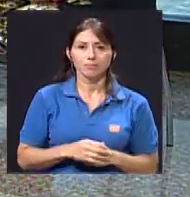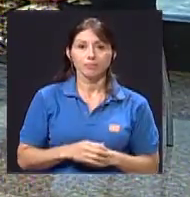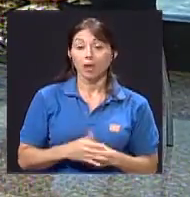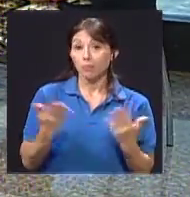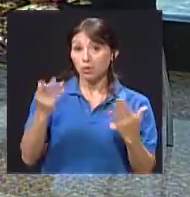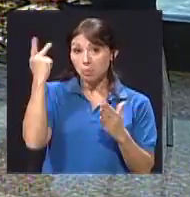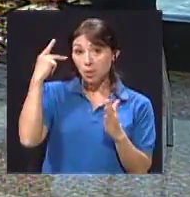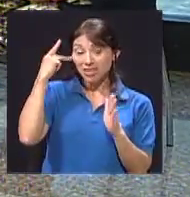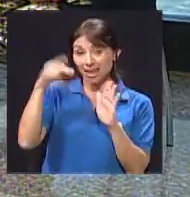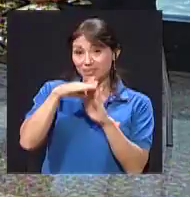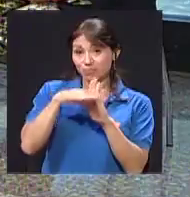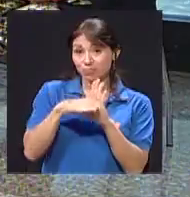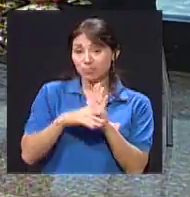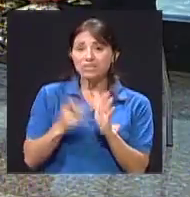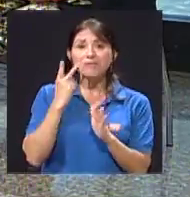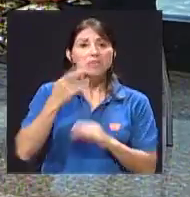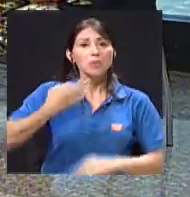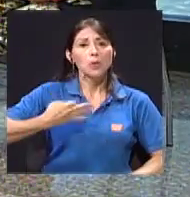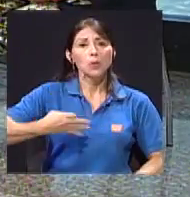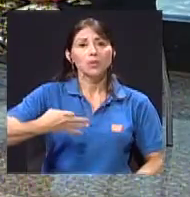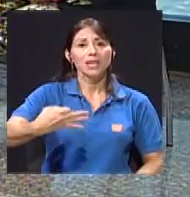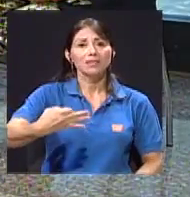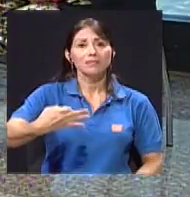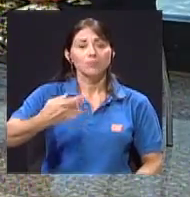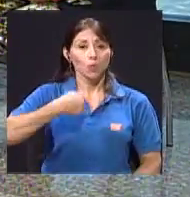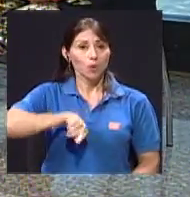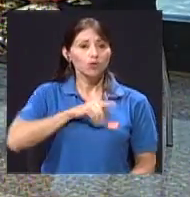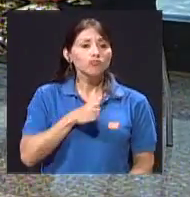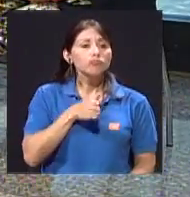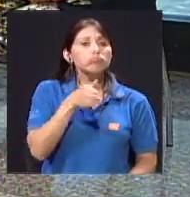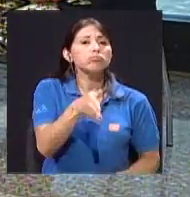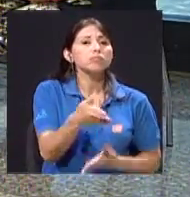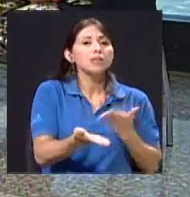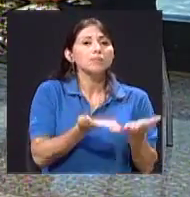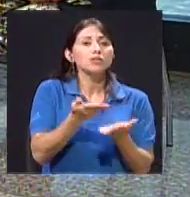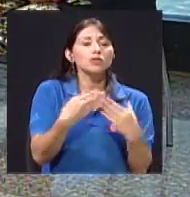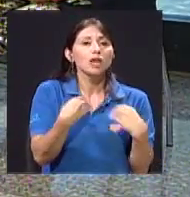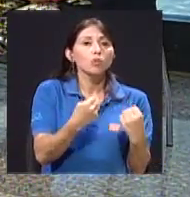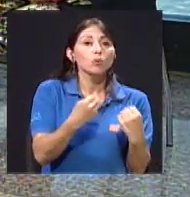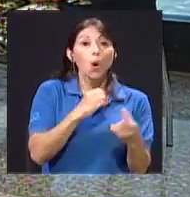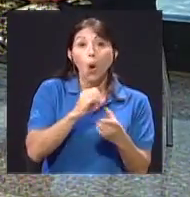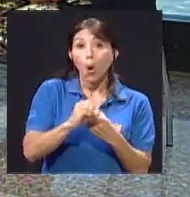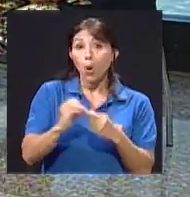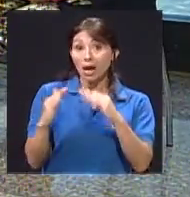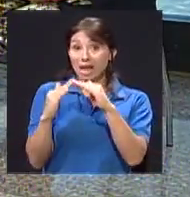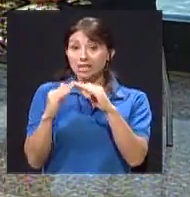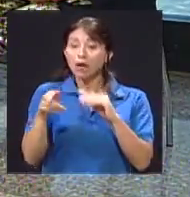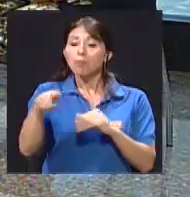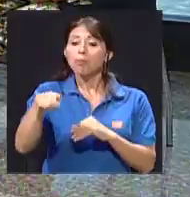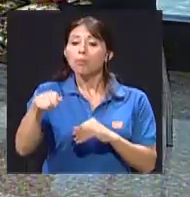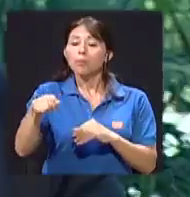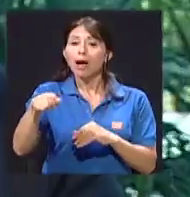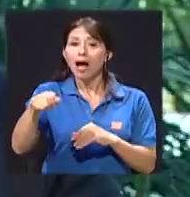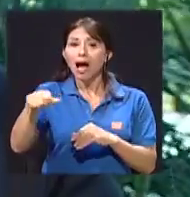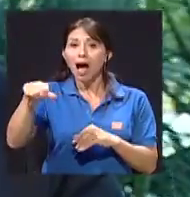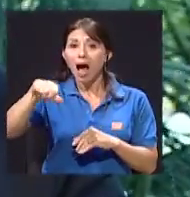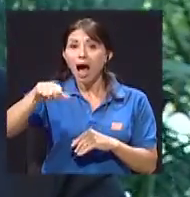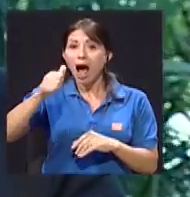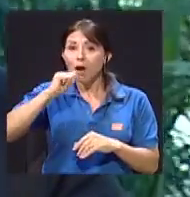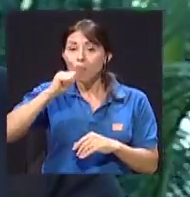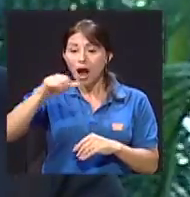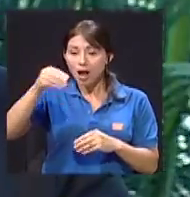Las políticas se ven todos los días, cuando vamos a los servicios de salud o cuando recibimos agua en la casa o